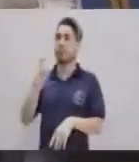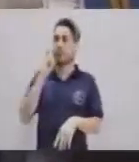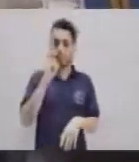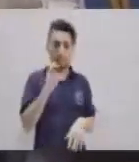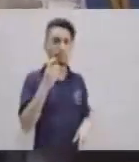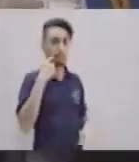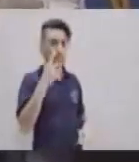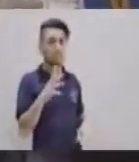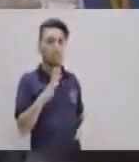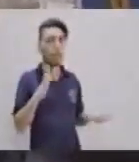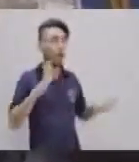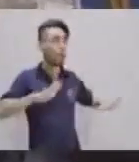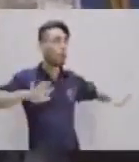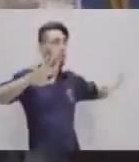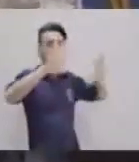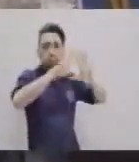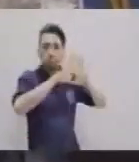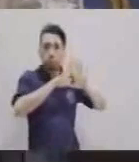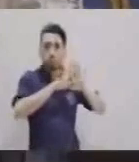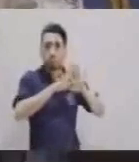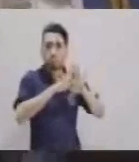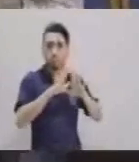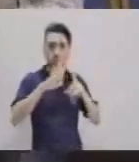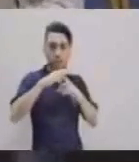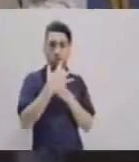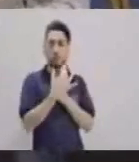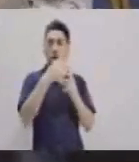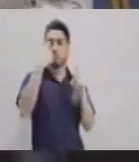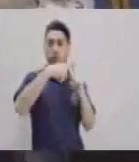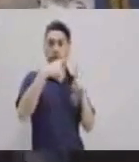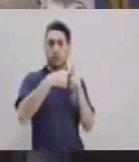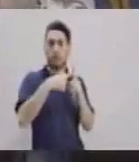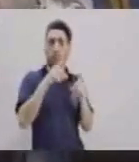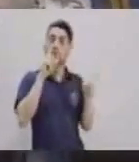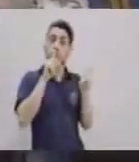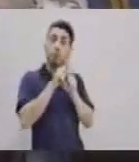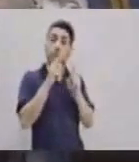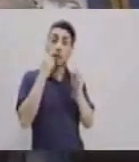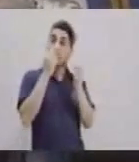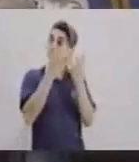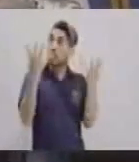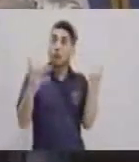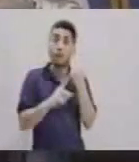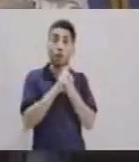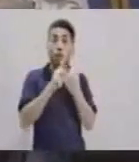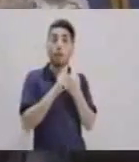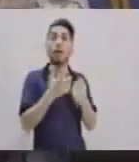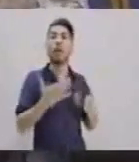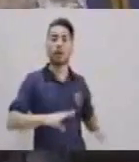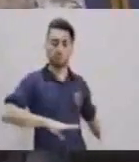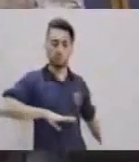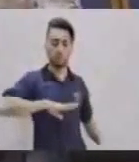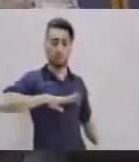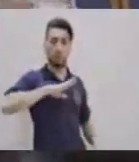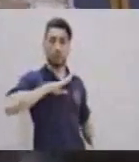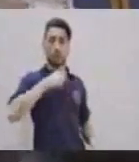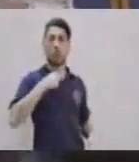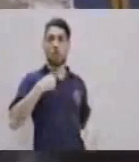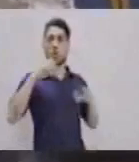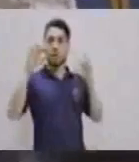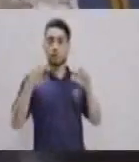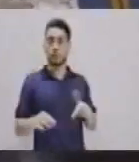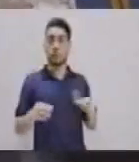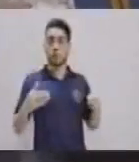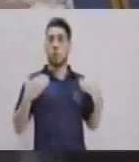Exactamente, imagínate, verlo de esa manera era difícil. También reflejaba los problemas y los sentimientos humanos, aparte de